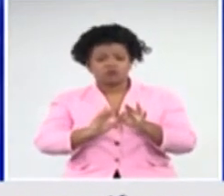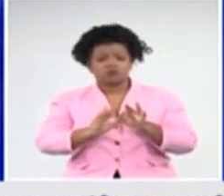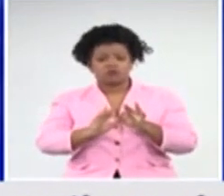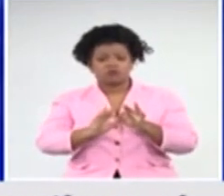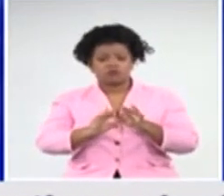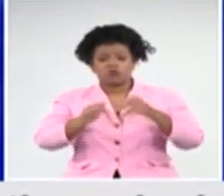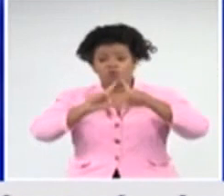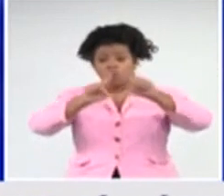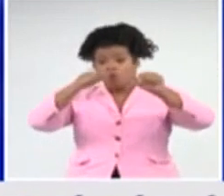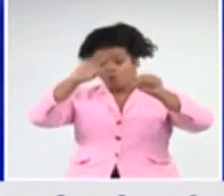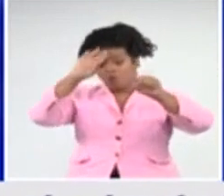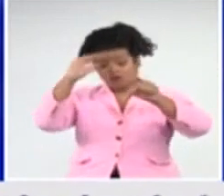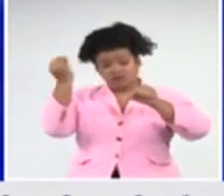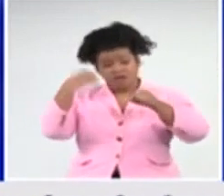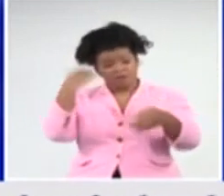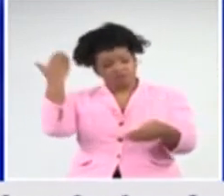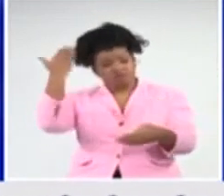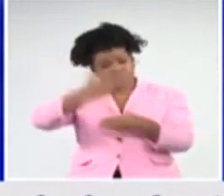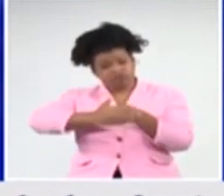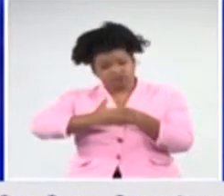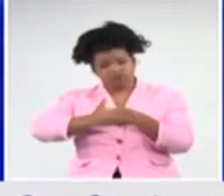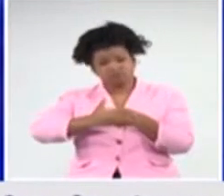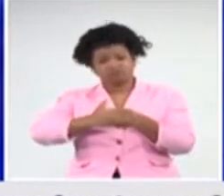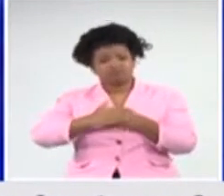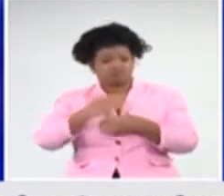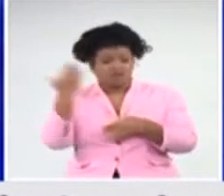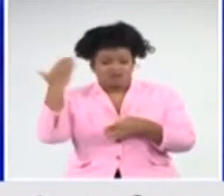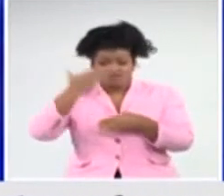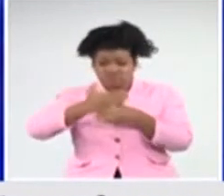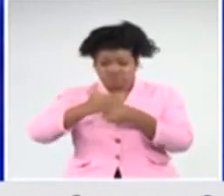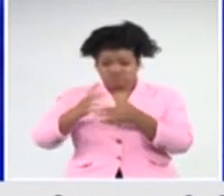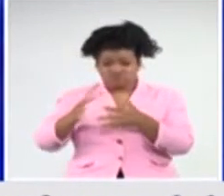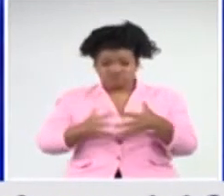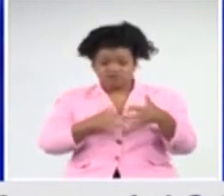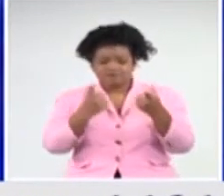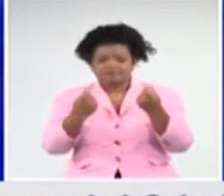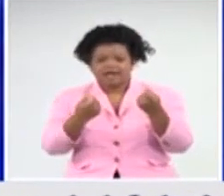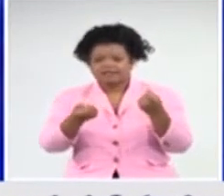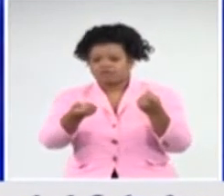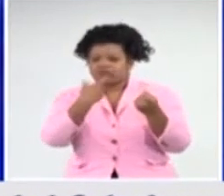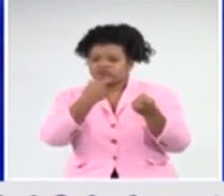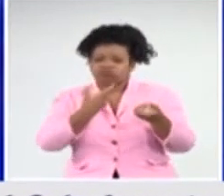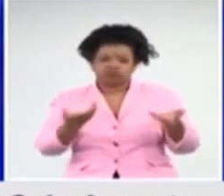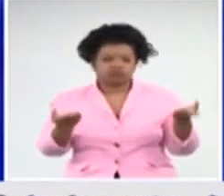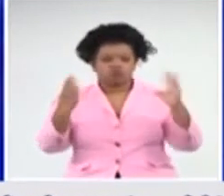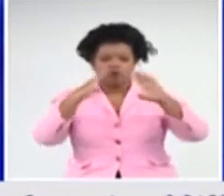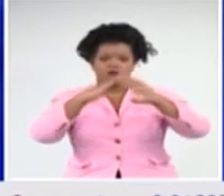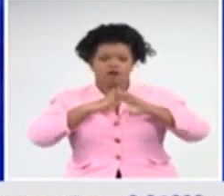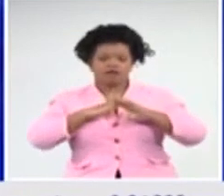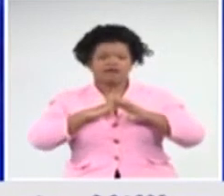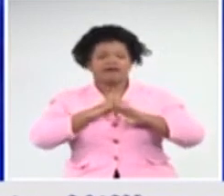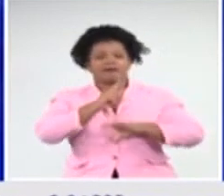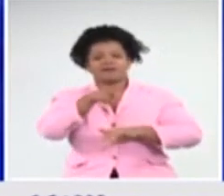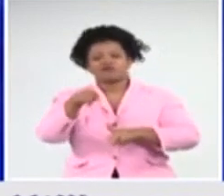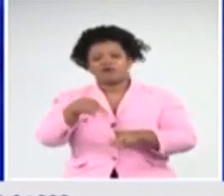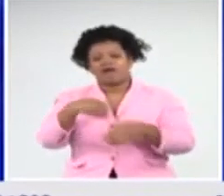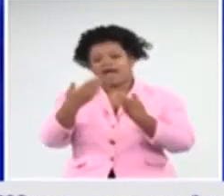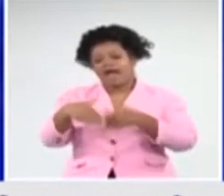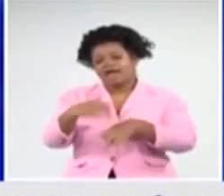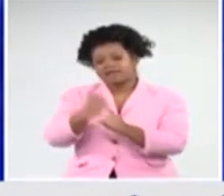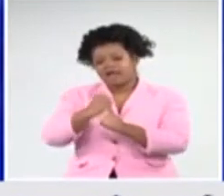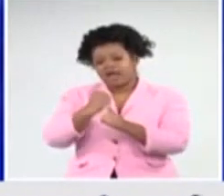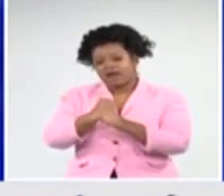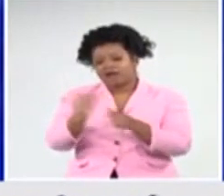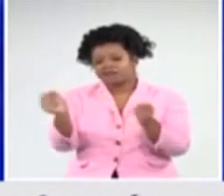el bloqueo, con la afectación que tenemos. Y la falta de medicamentos. Y la falta de medicamentos, pues se dedican a la